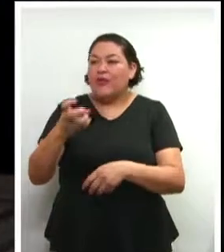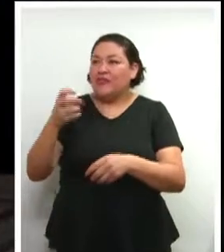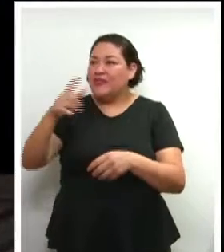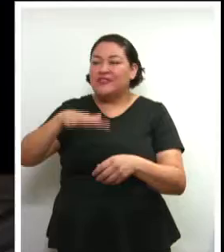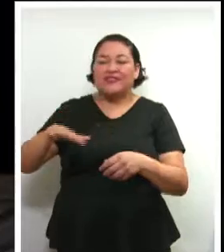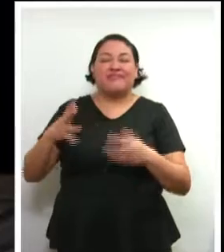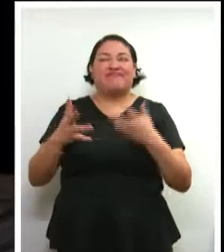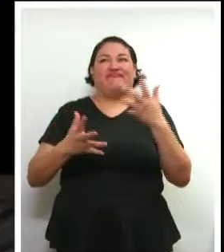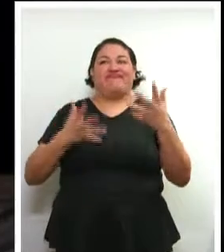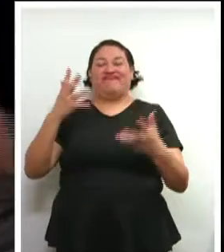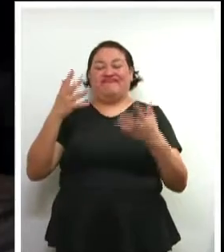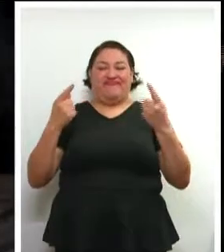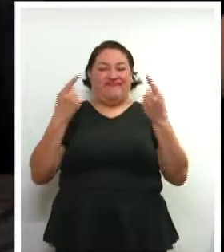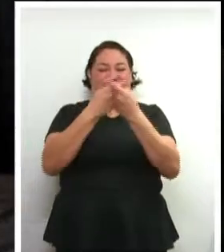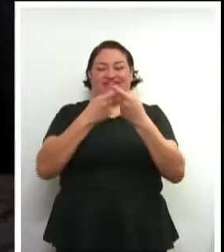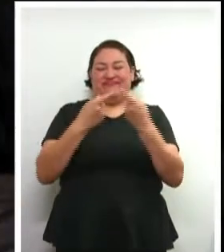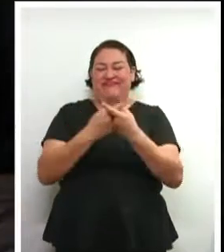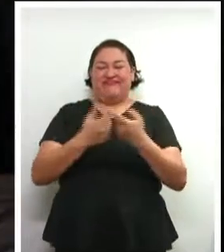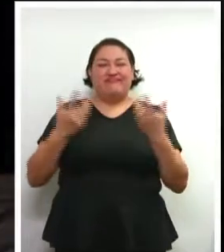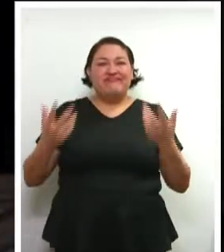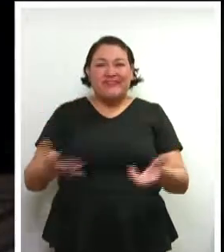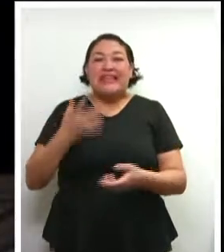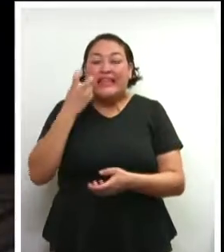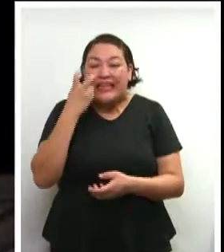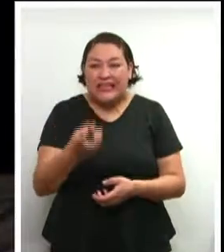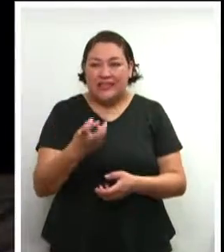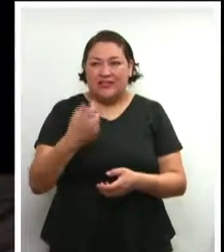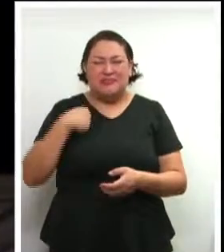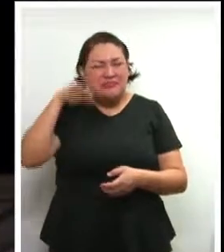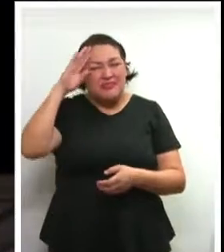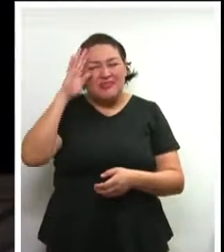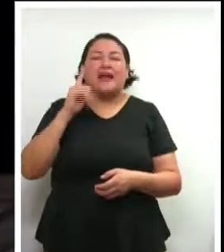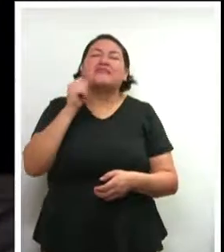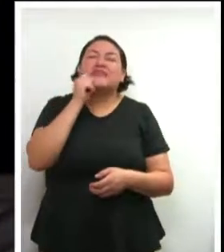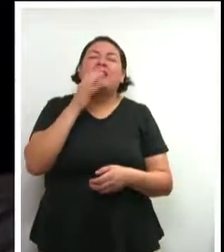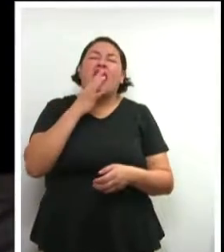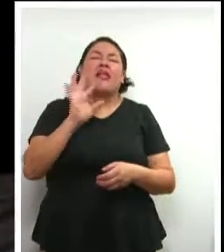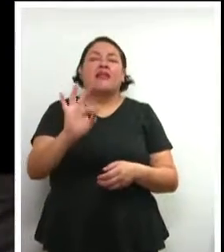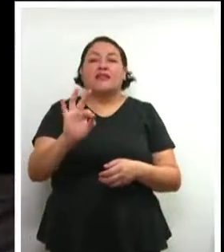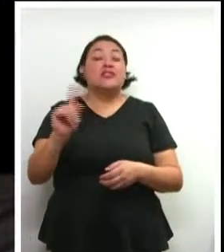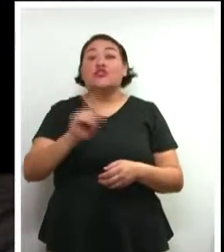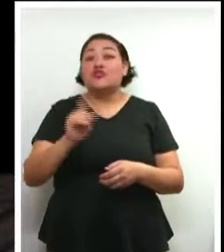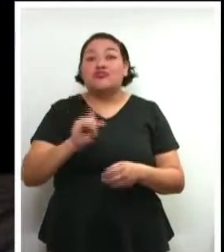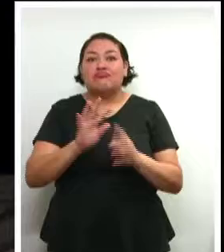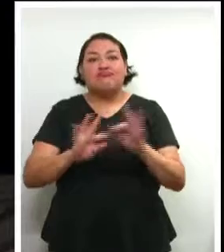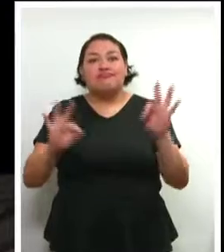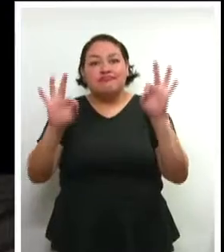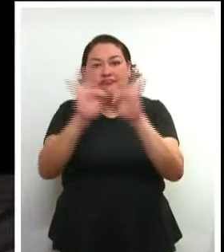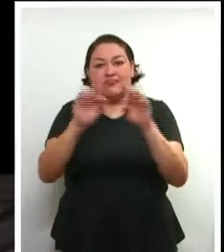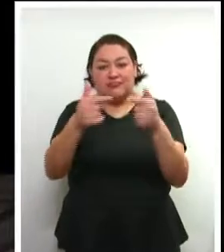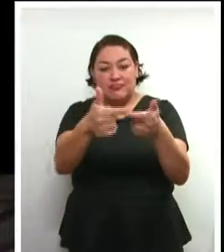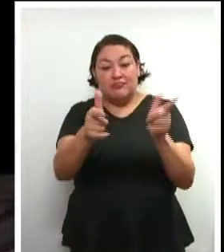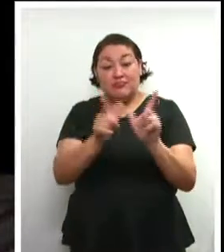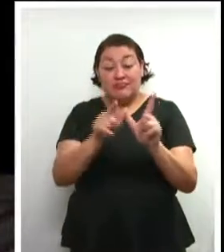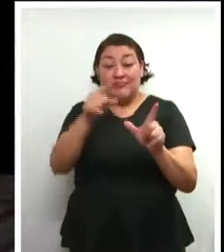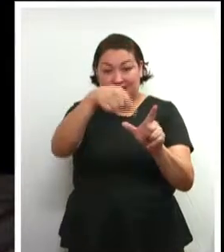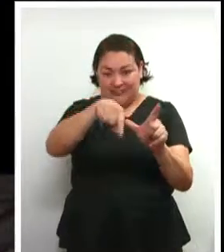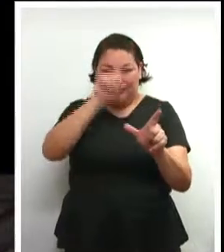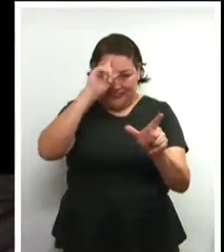ciudad. Entonces, llamo la atención porque no solamente es un asunto menor, aquí se han recibido, y seguramente la Comisión tiene un sinnúmero